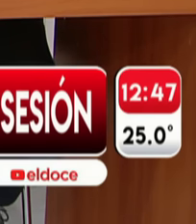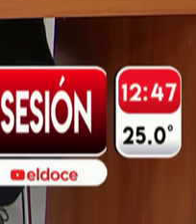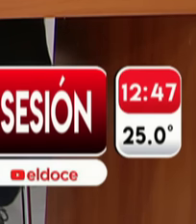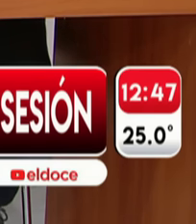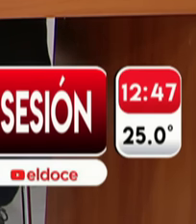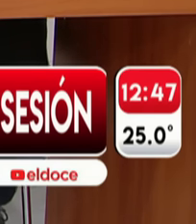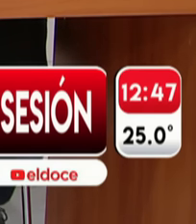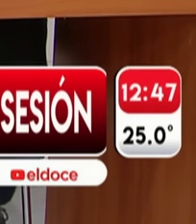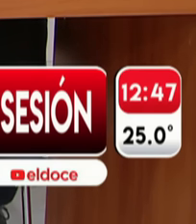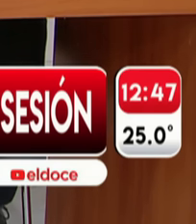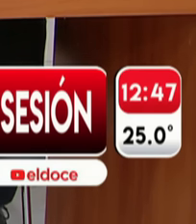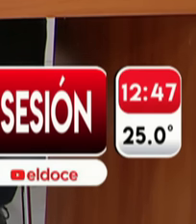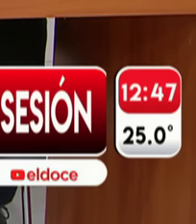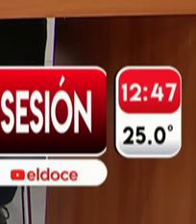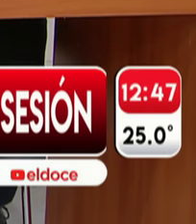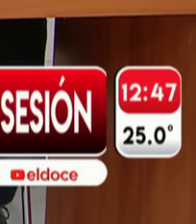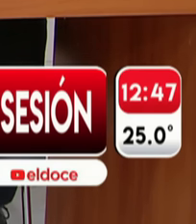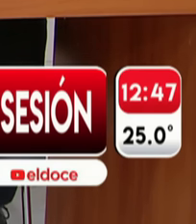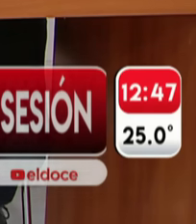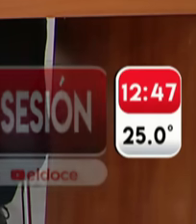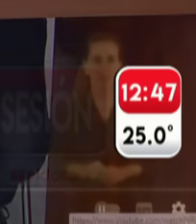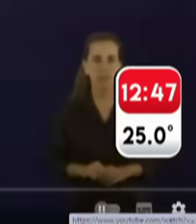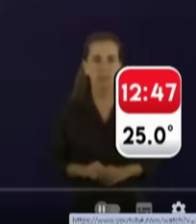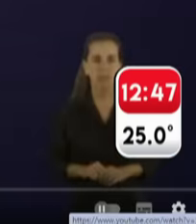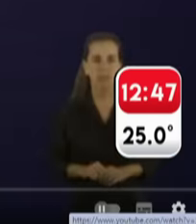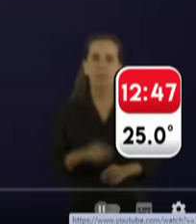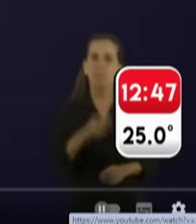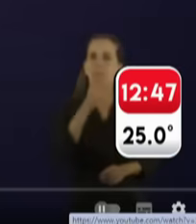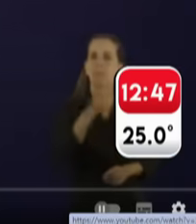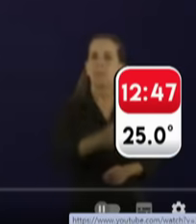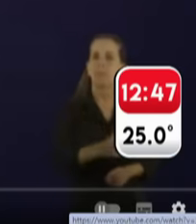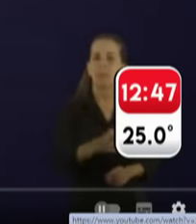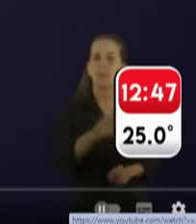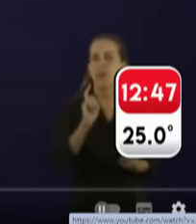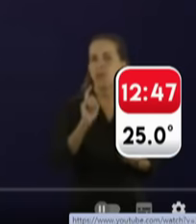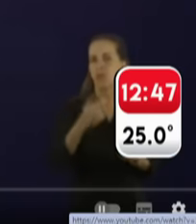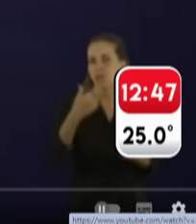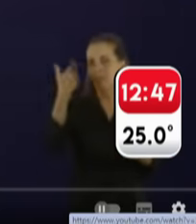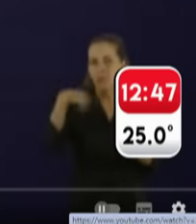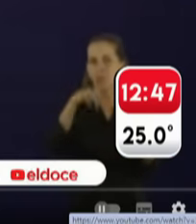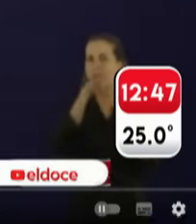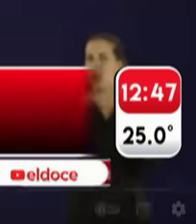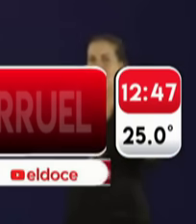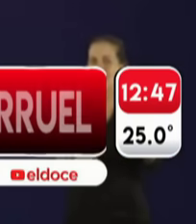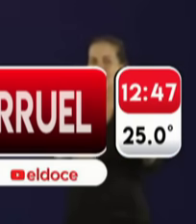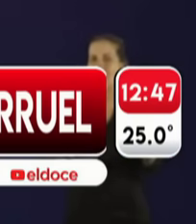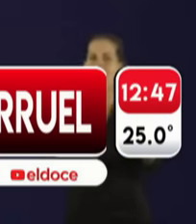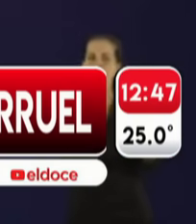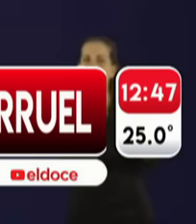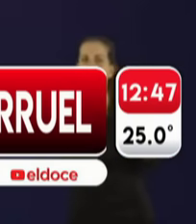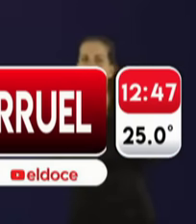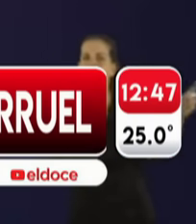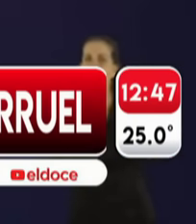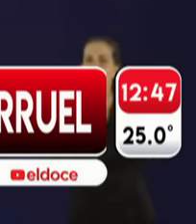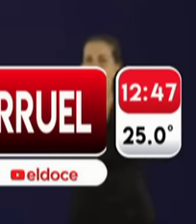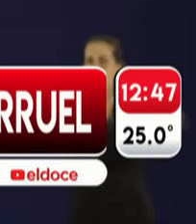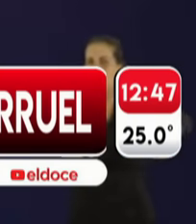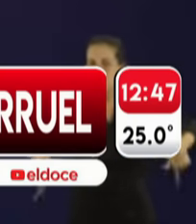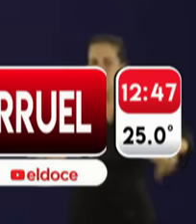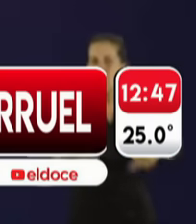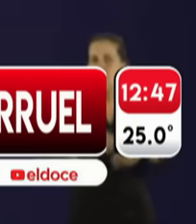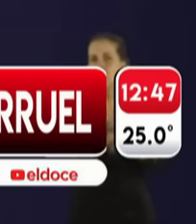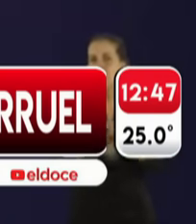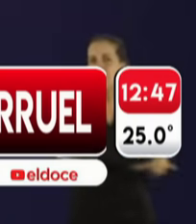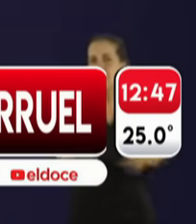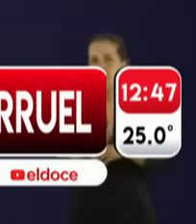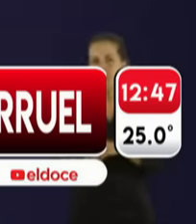interpretación equivocada te diría que todo lo que he leído en lo personal en los medios desde el día